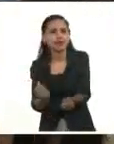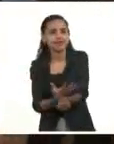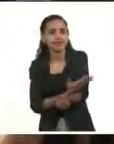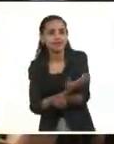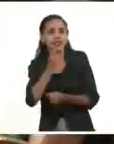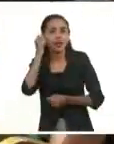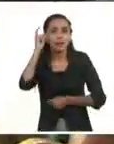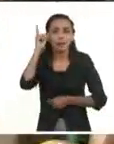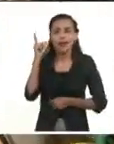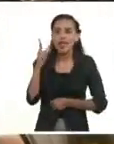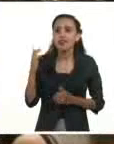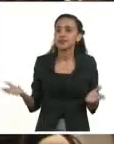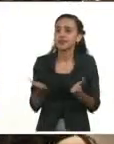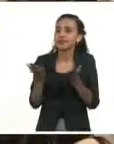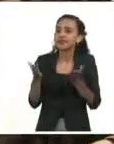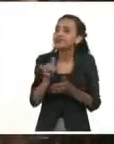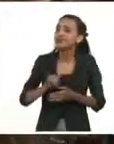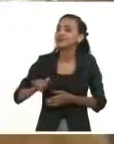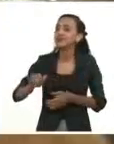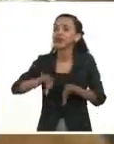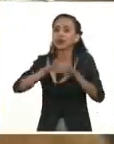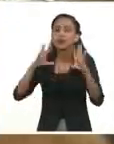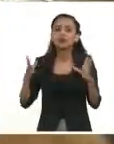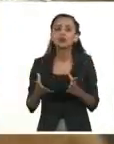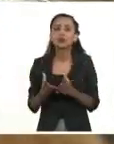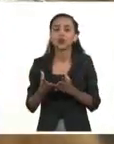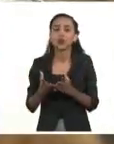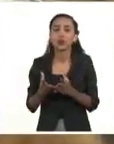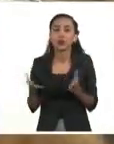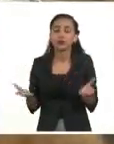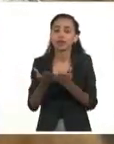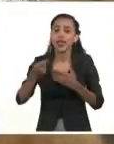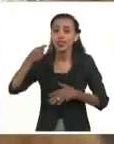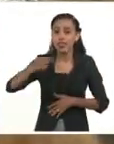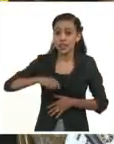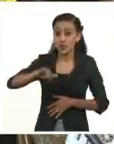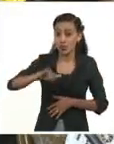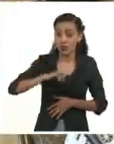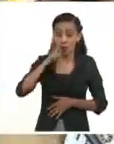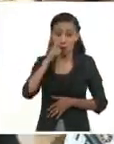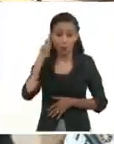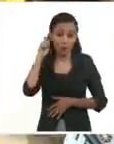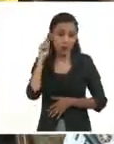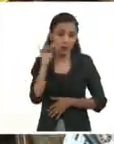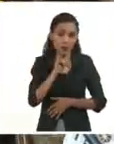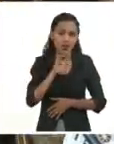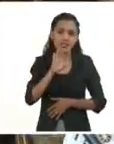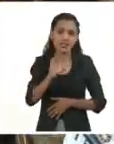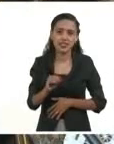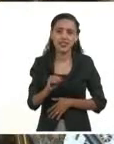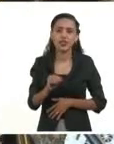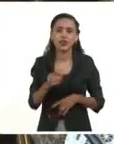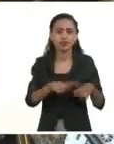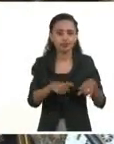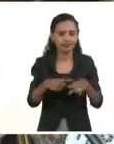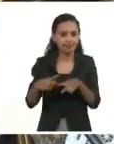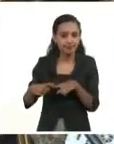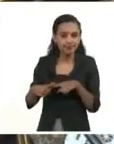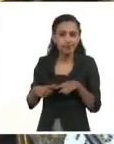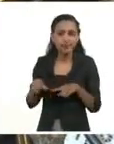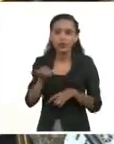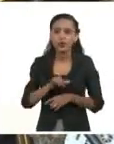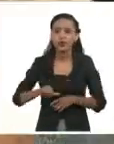experiencias enaltecedoras y de todo lo avanzado en derechos de igualdad de género pero también se habló de manera franca sobre las